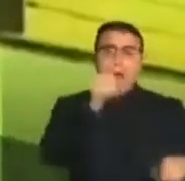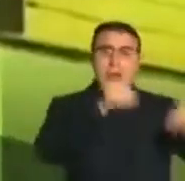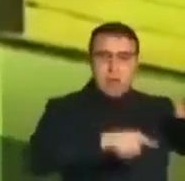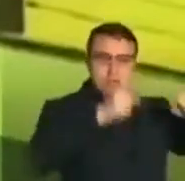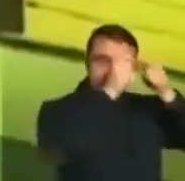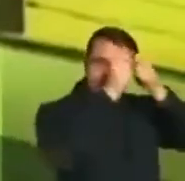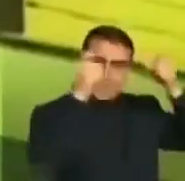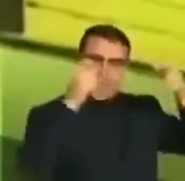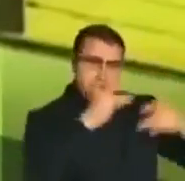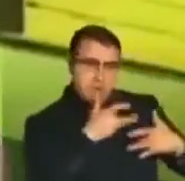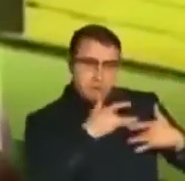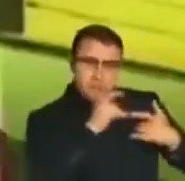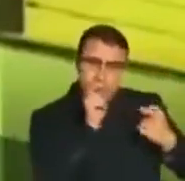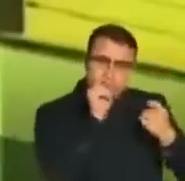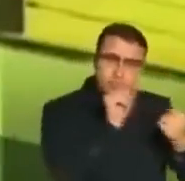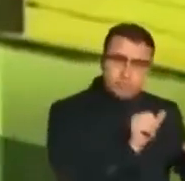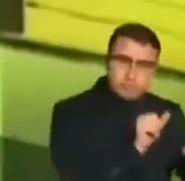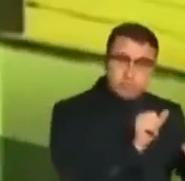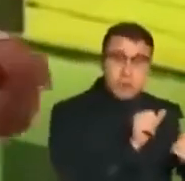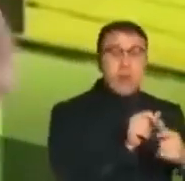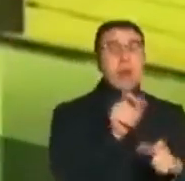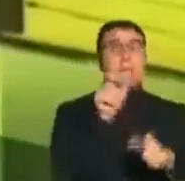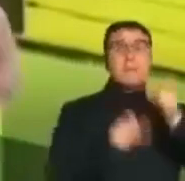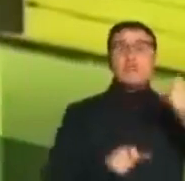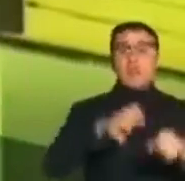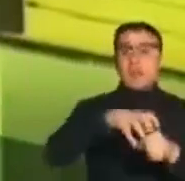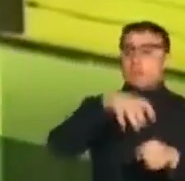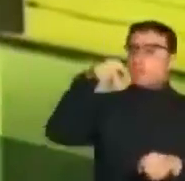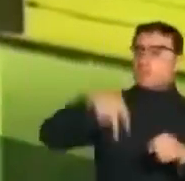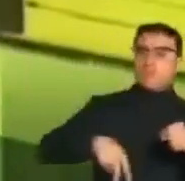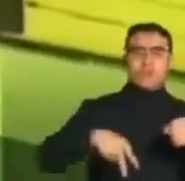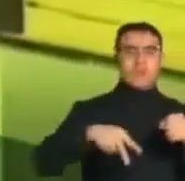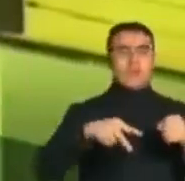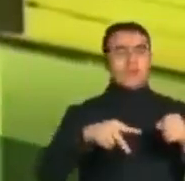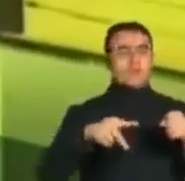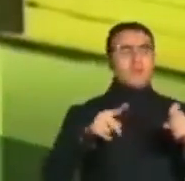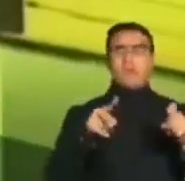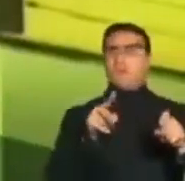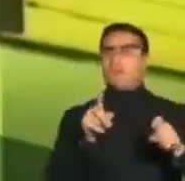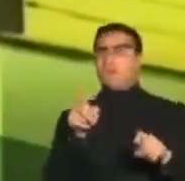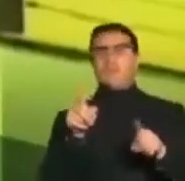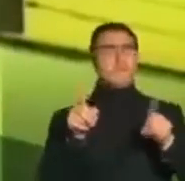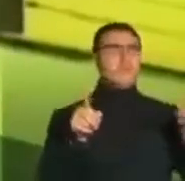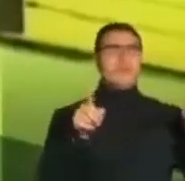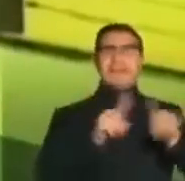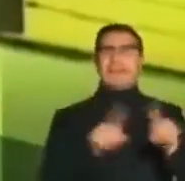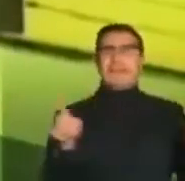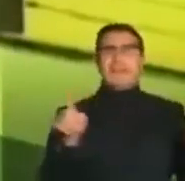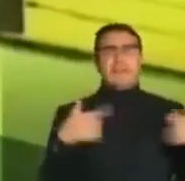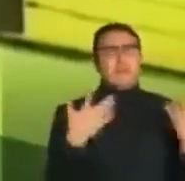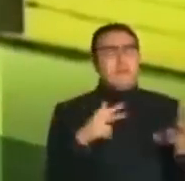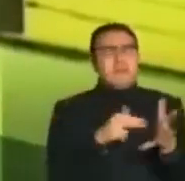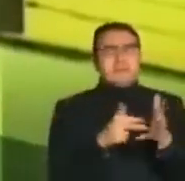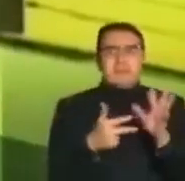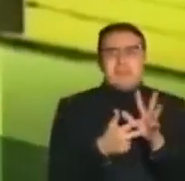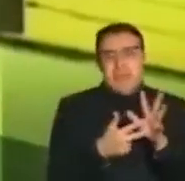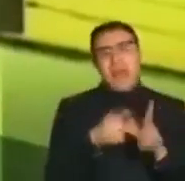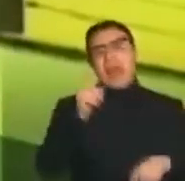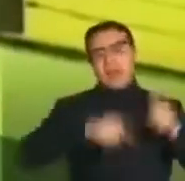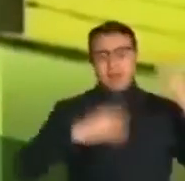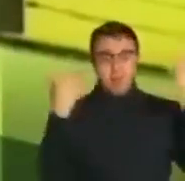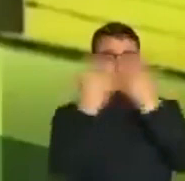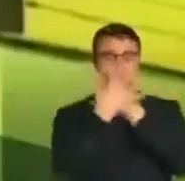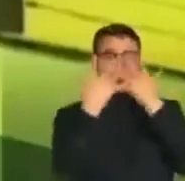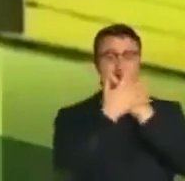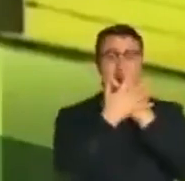del régimen subsidiado, el ciudadano a veces no distingue qué es lo uno, qué es lo otro.